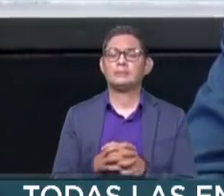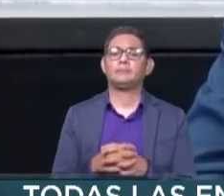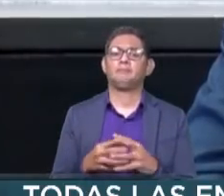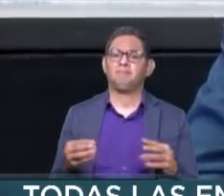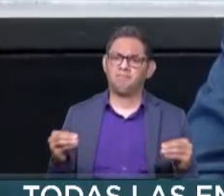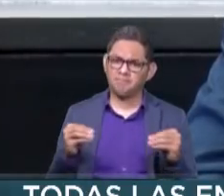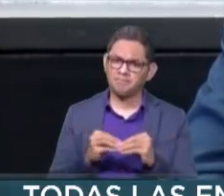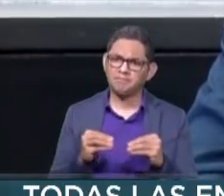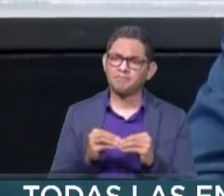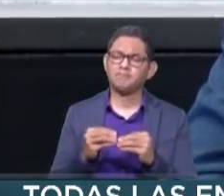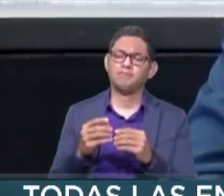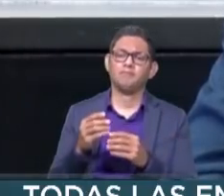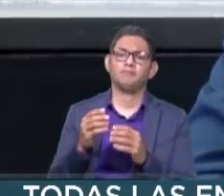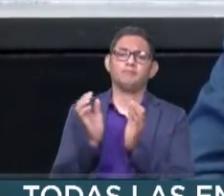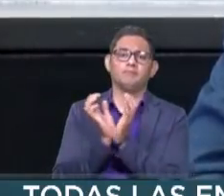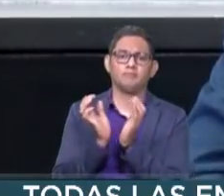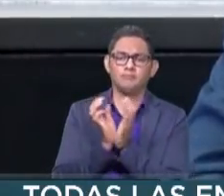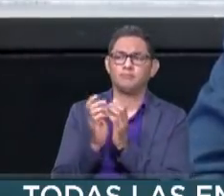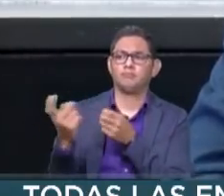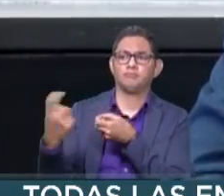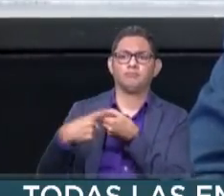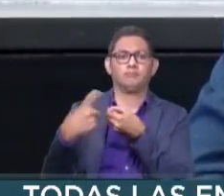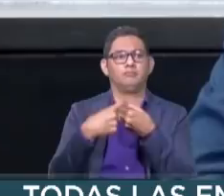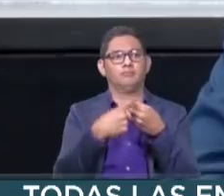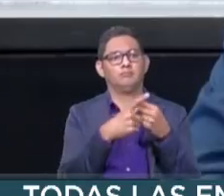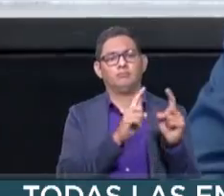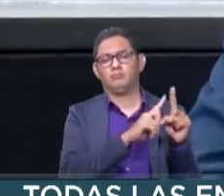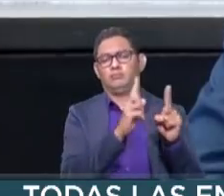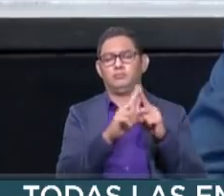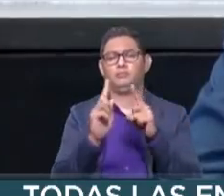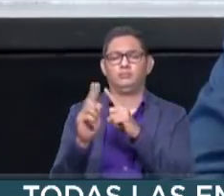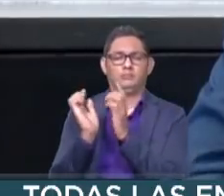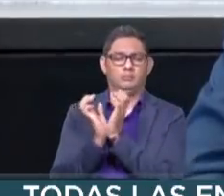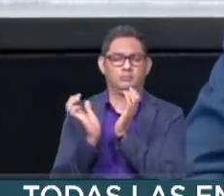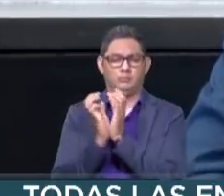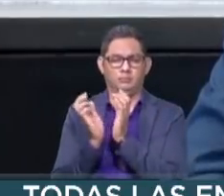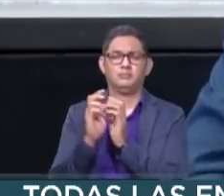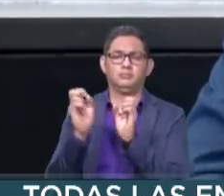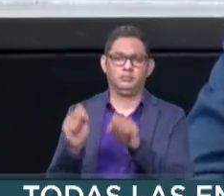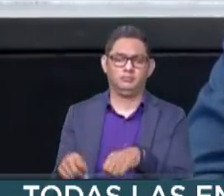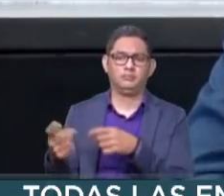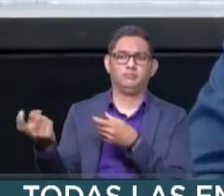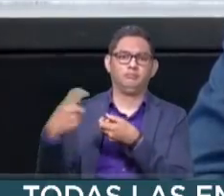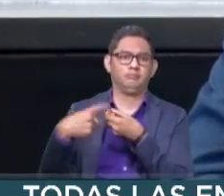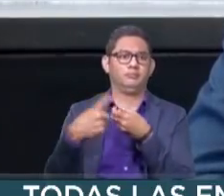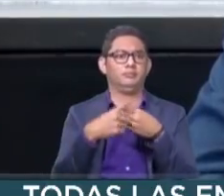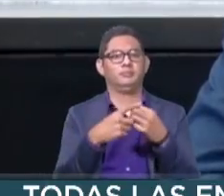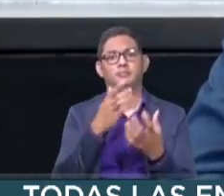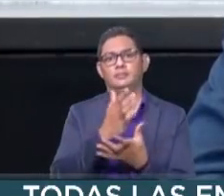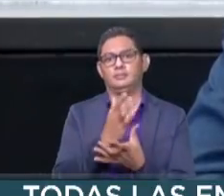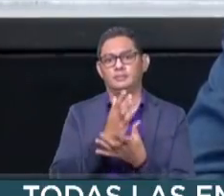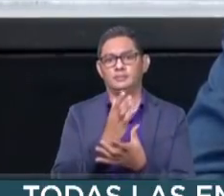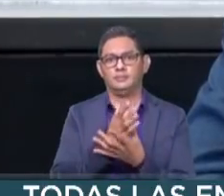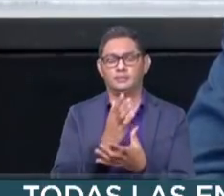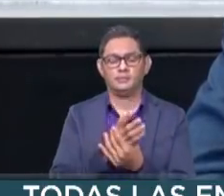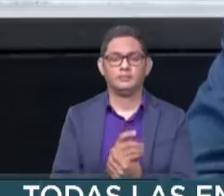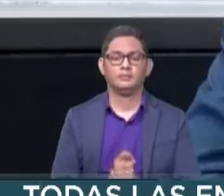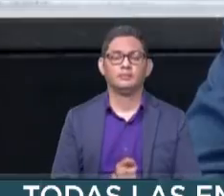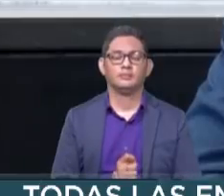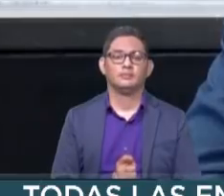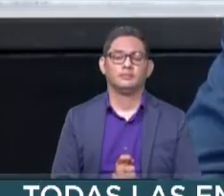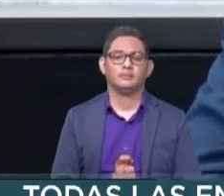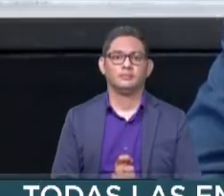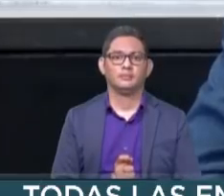la consulta externa en todas las instalaciones de la red del sistema de salud a nivel